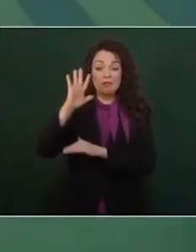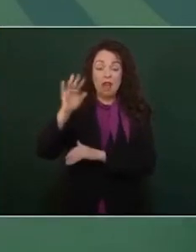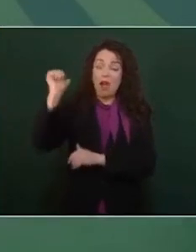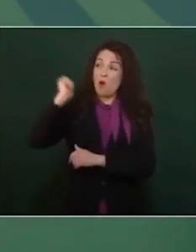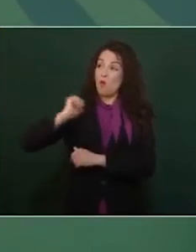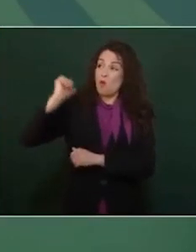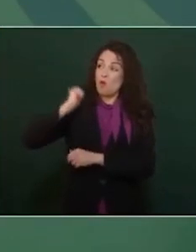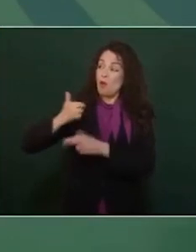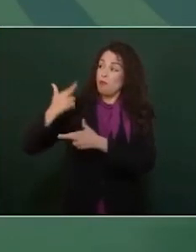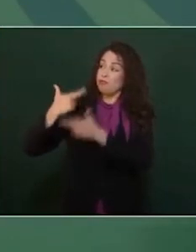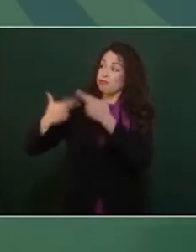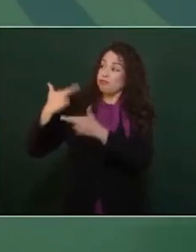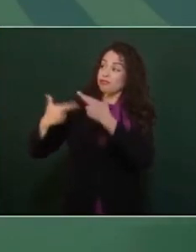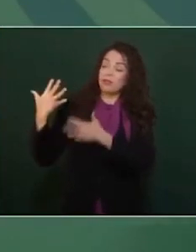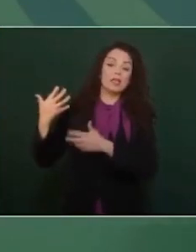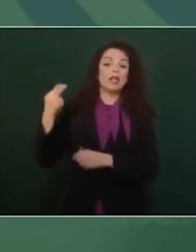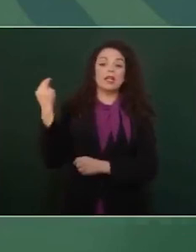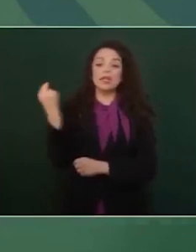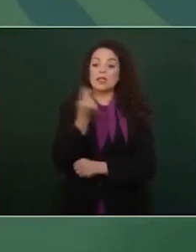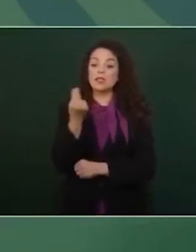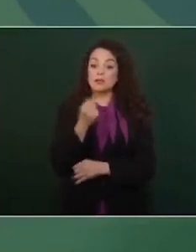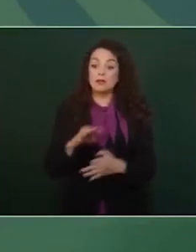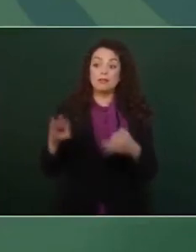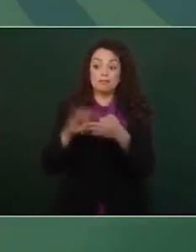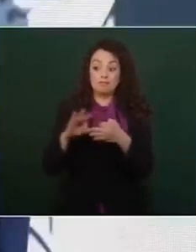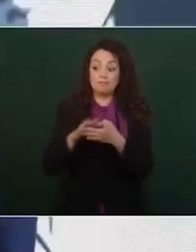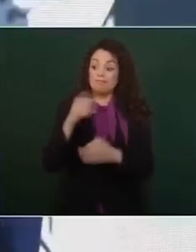fuerte y seguido,